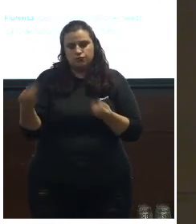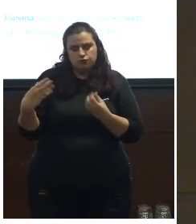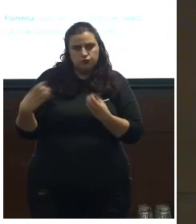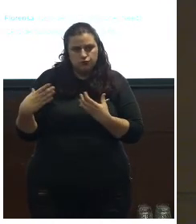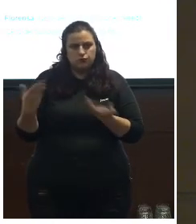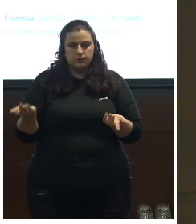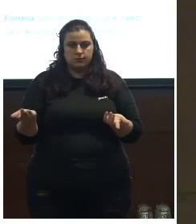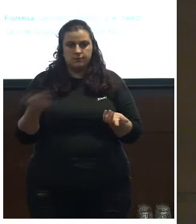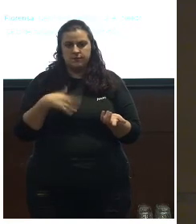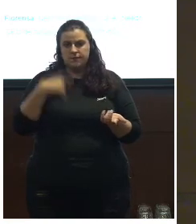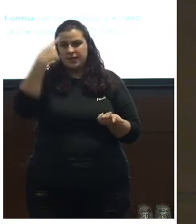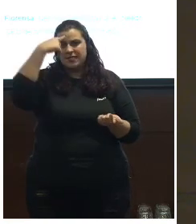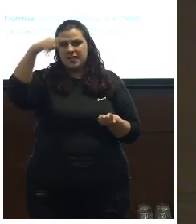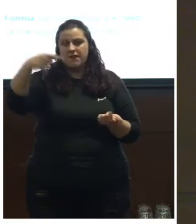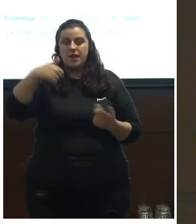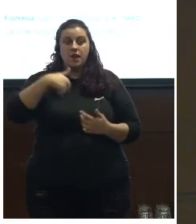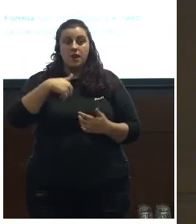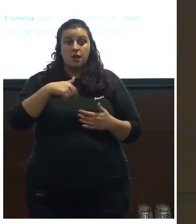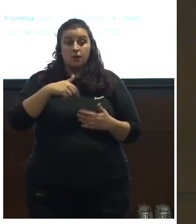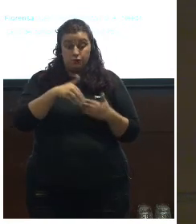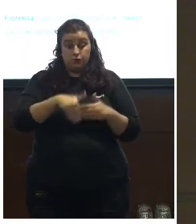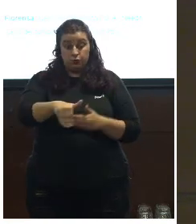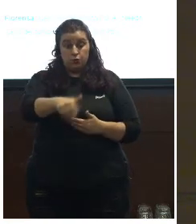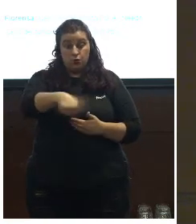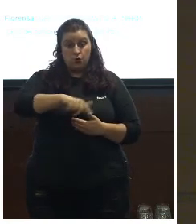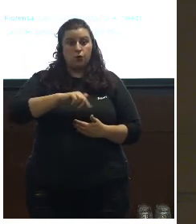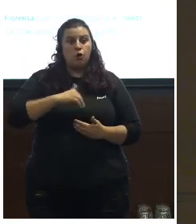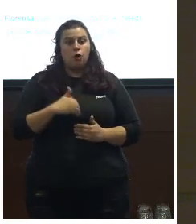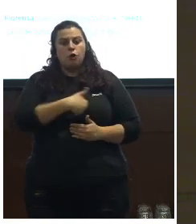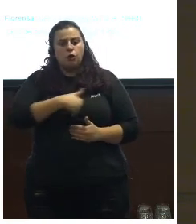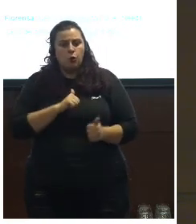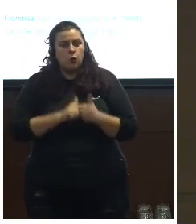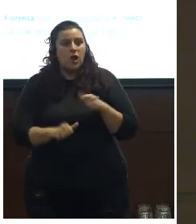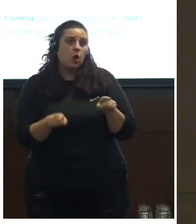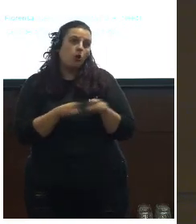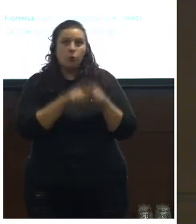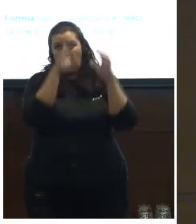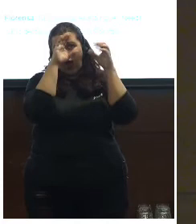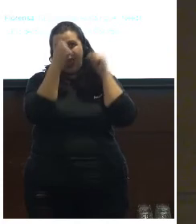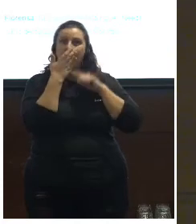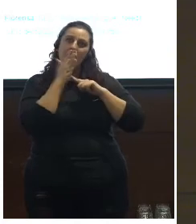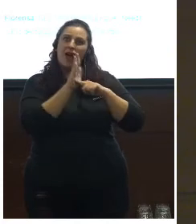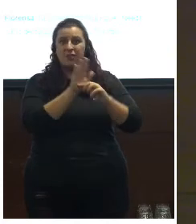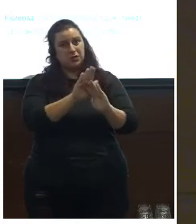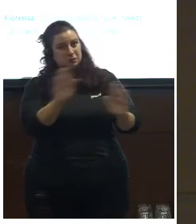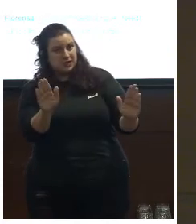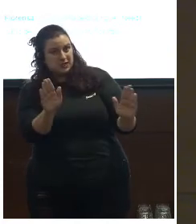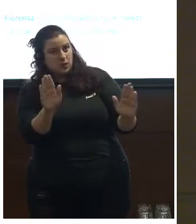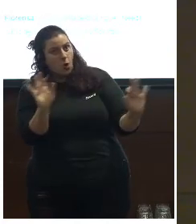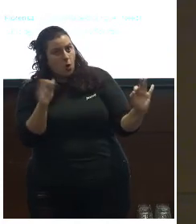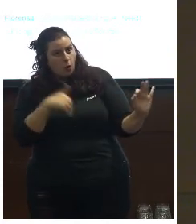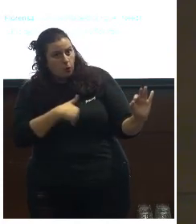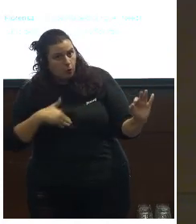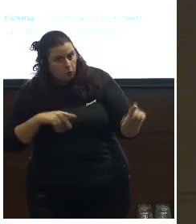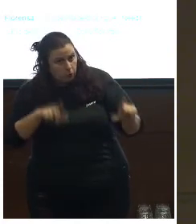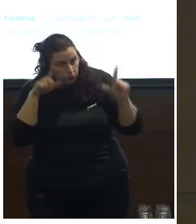future? Purely ambassadors, or are we going to be involved? Can I start with